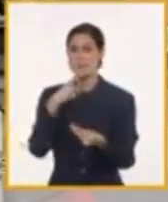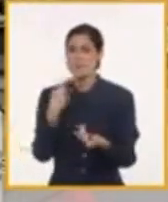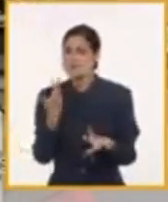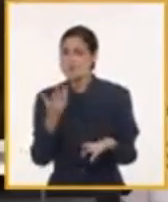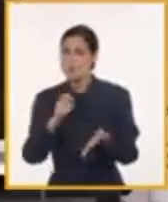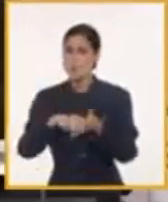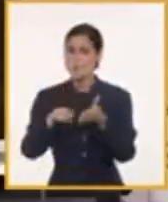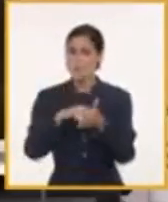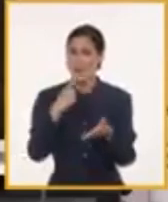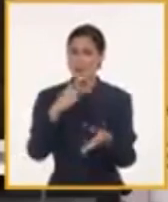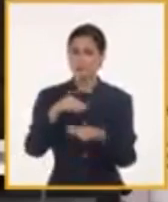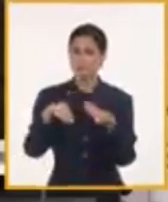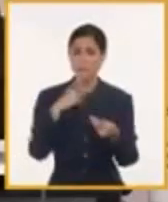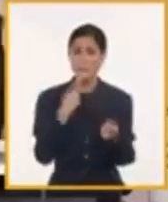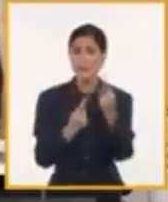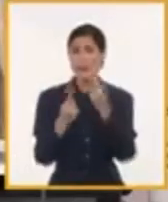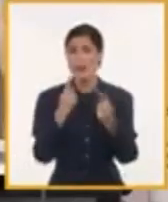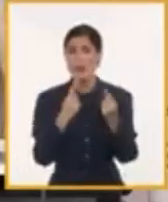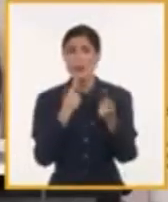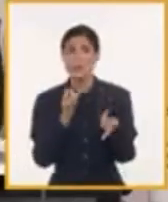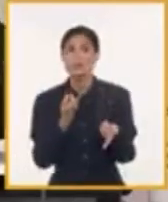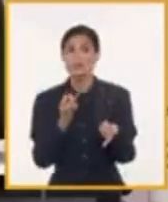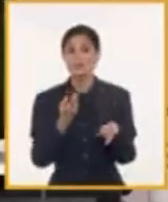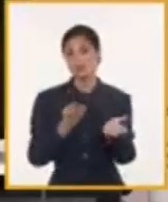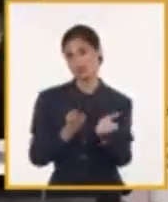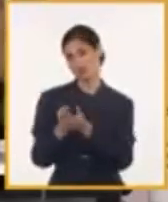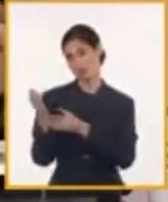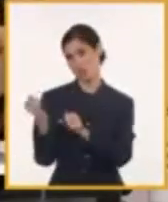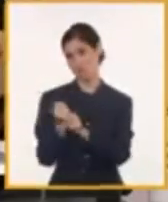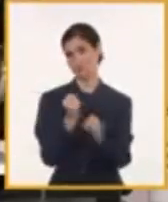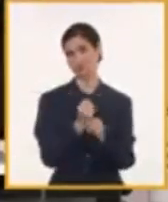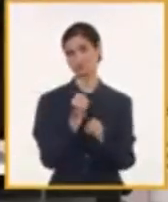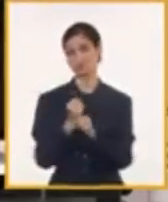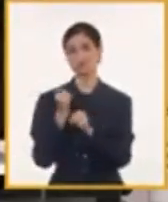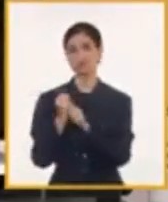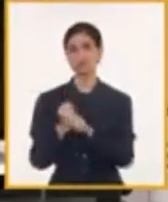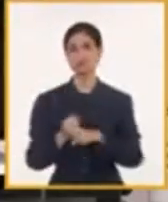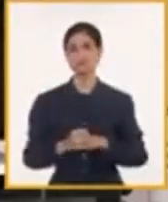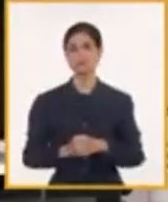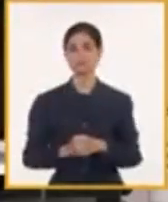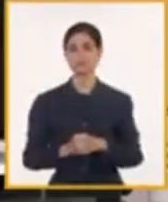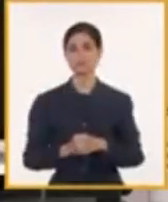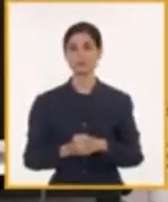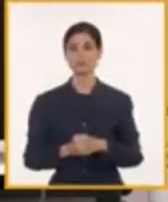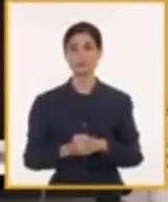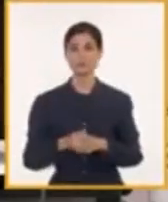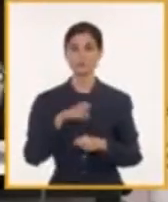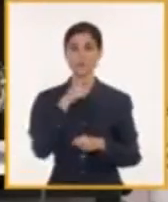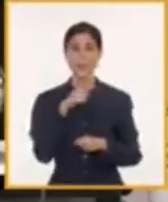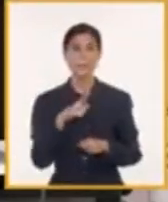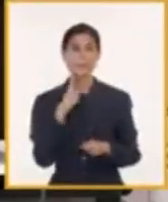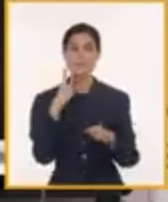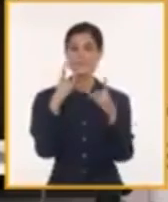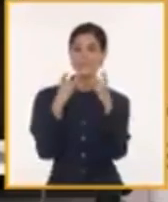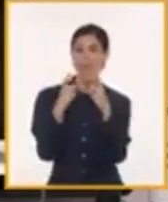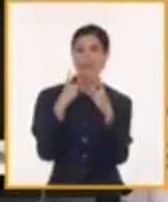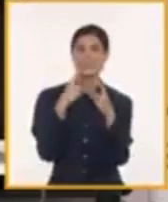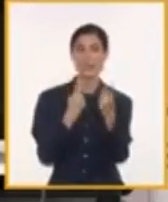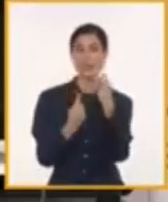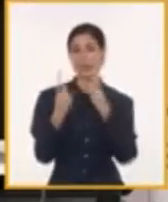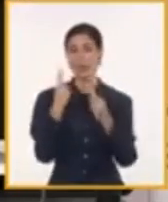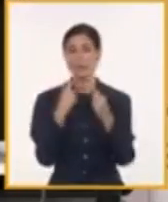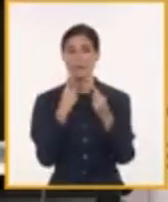algún momento comenzó con un paso importante, después hubo, pudiéramos decir, carencias, hubo problemas, y se ha